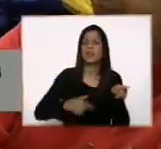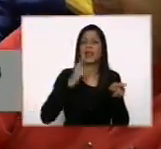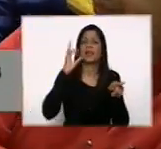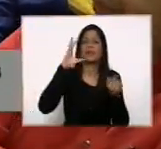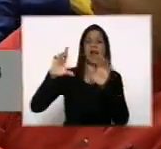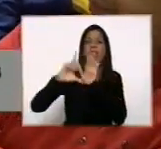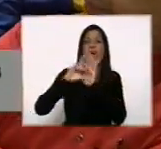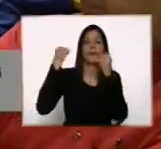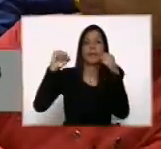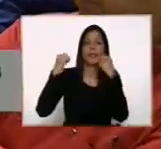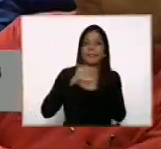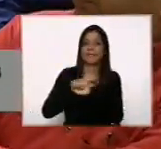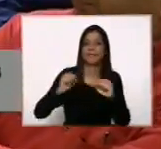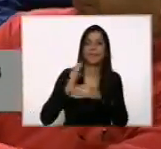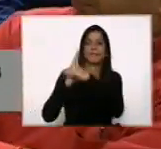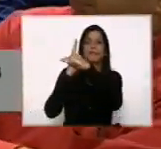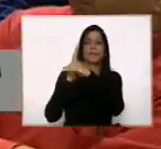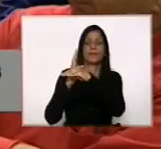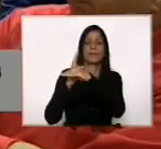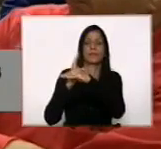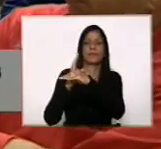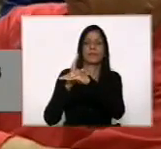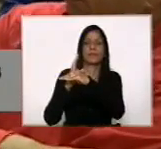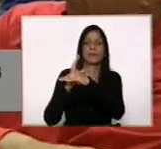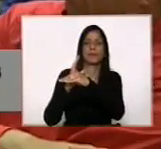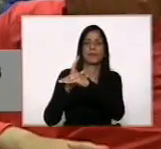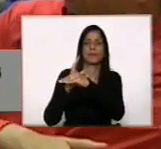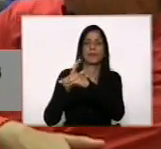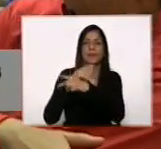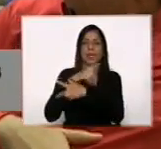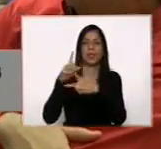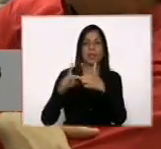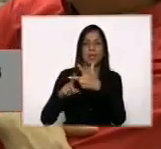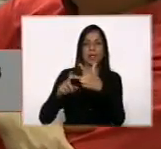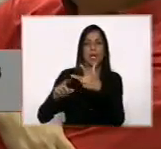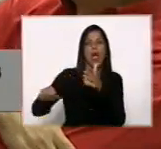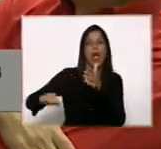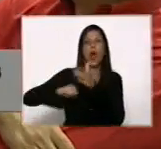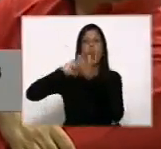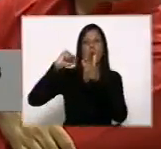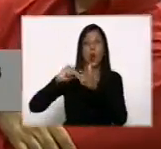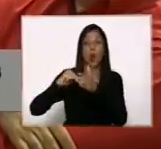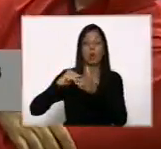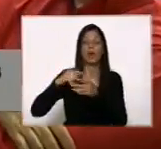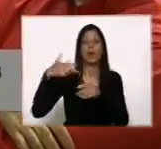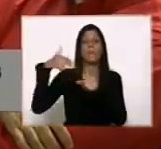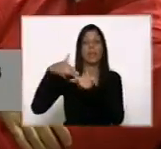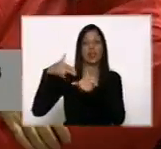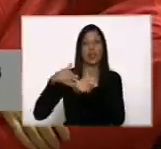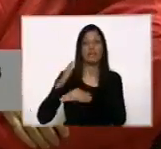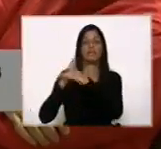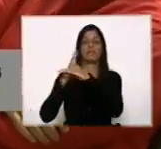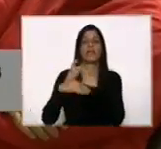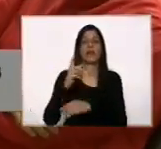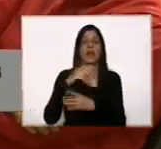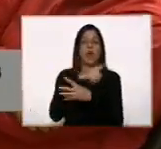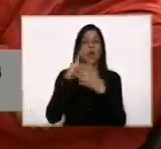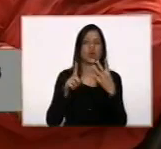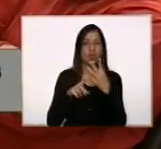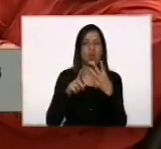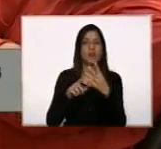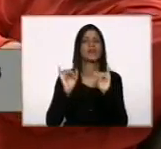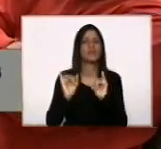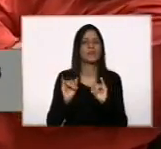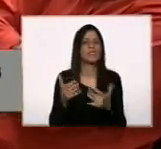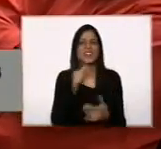ley. Es conocido como el tercer golpe de Estado petrolero. Y adivinen cuál fue el cuarto. Bueno, el cuarto